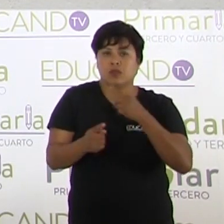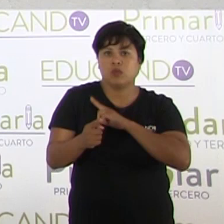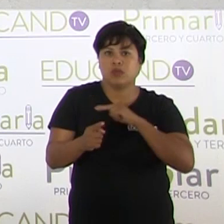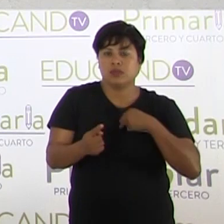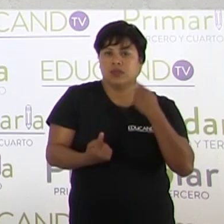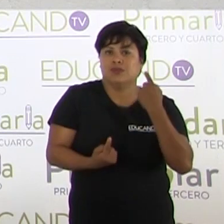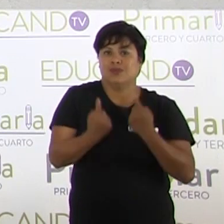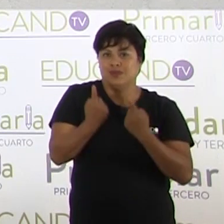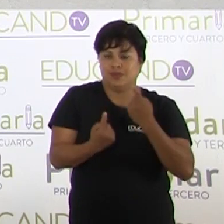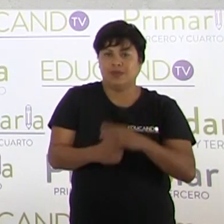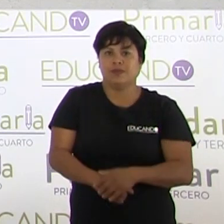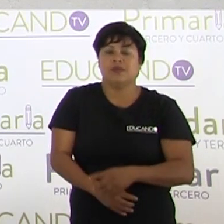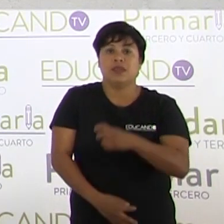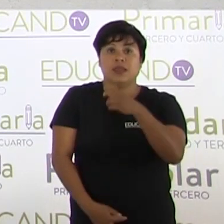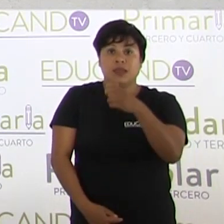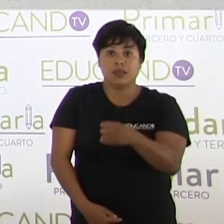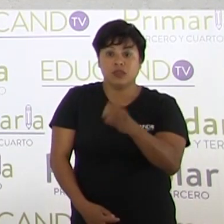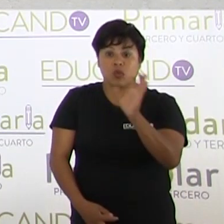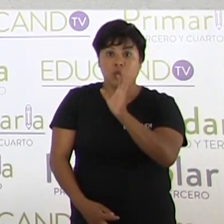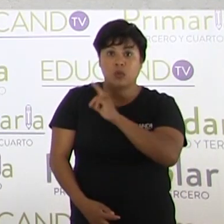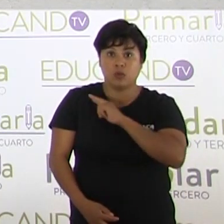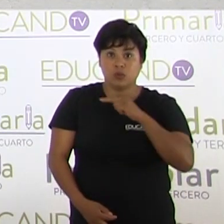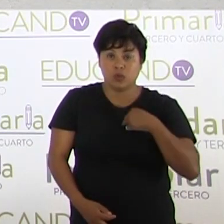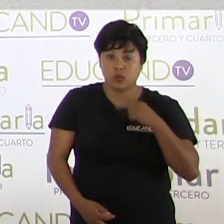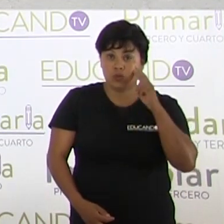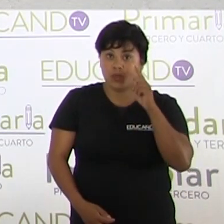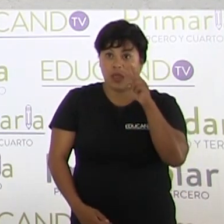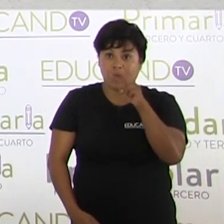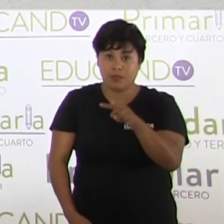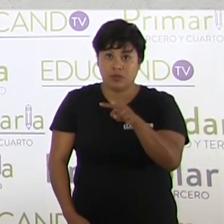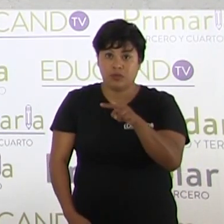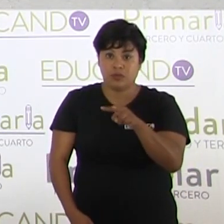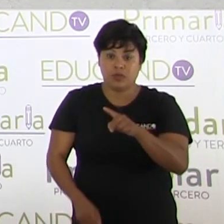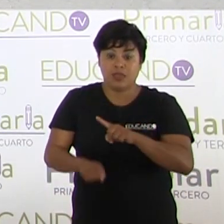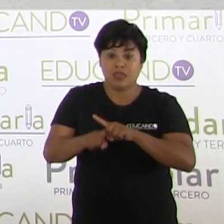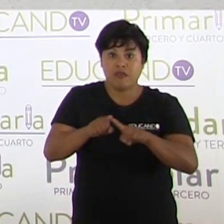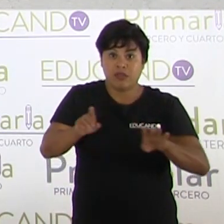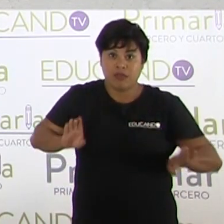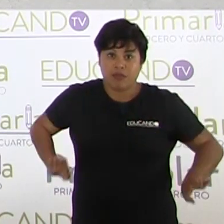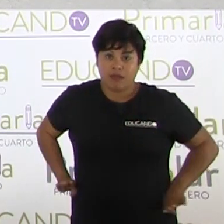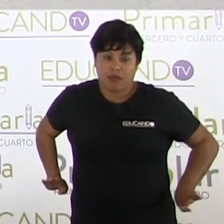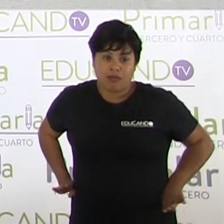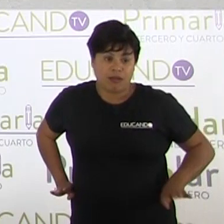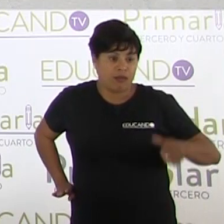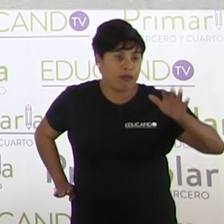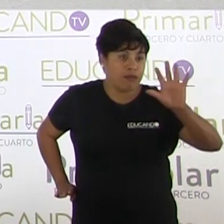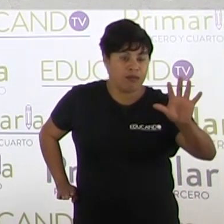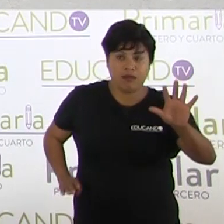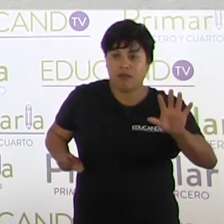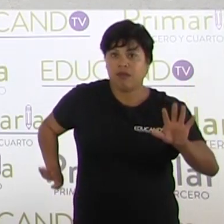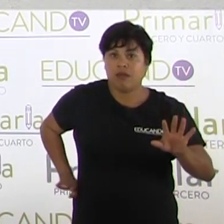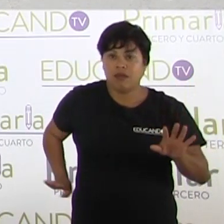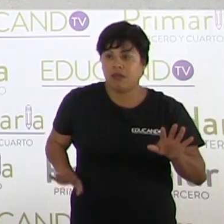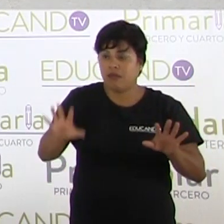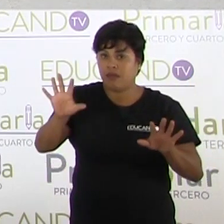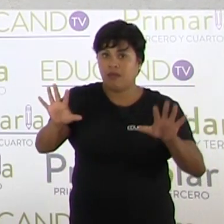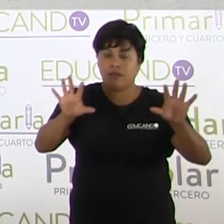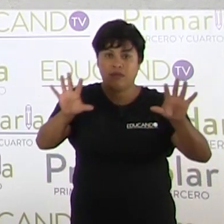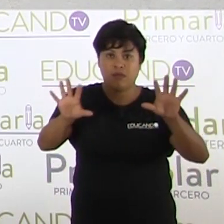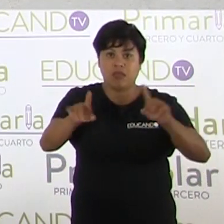que al establecer las características de cada uno de esos